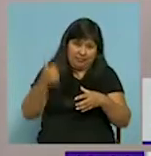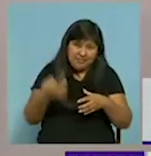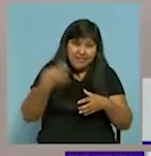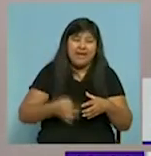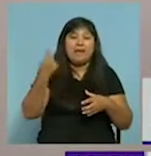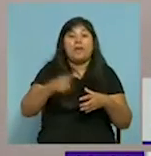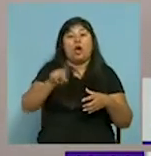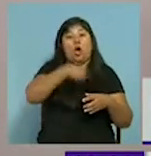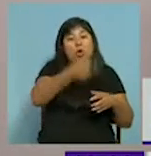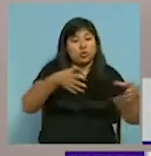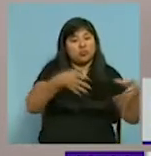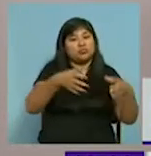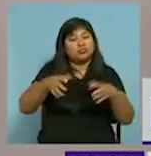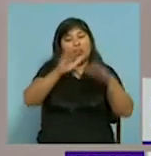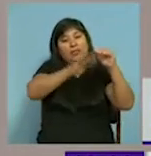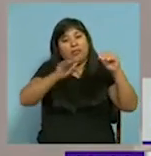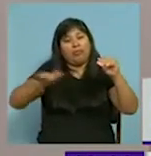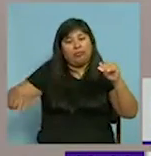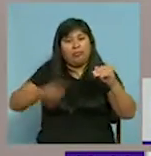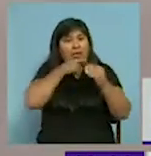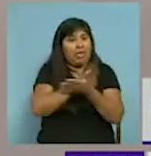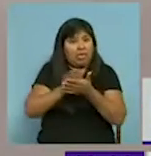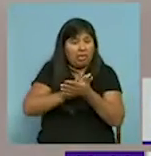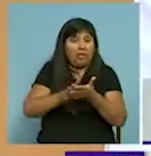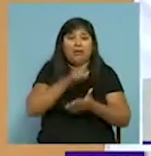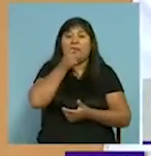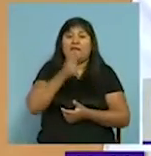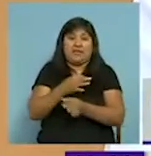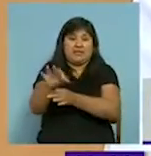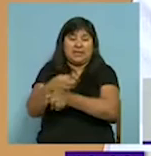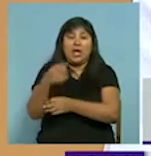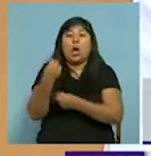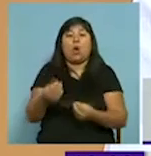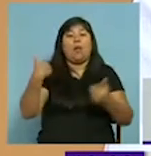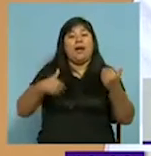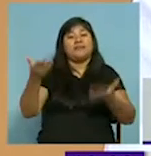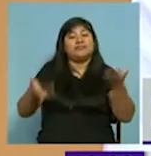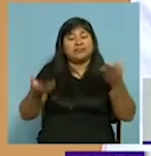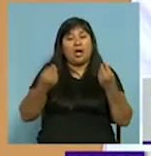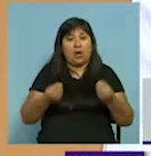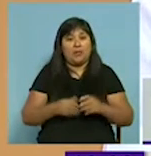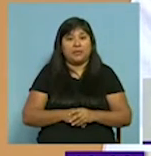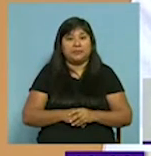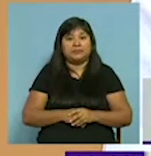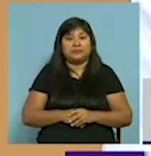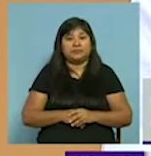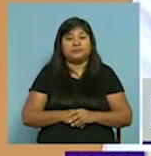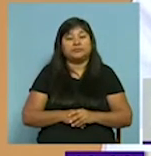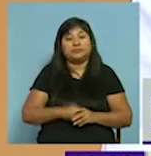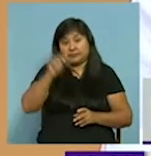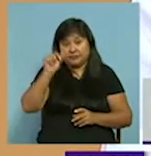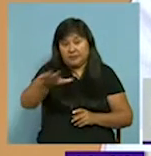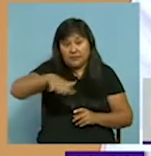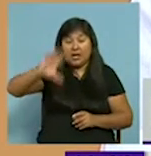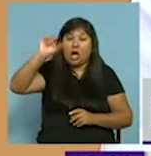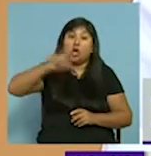ponerle conceptos básicos a los chicos que por ejemplo acá en argentina a ver costa rica tiene una historia en selecciones tanto